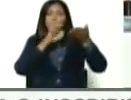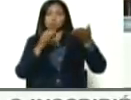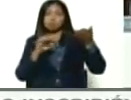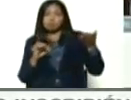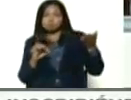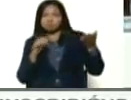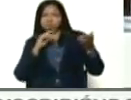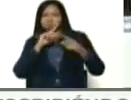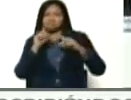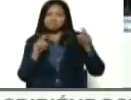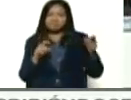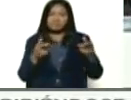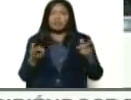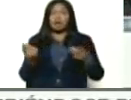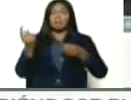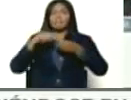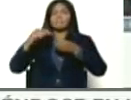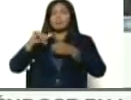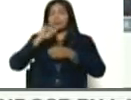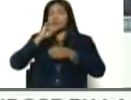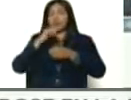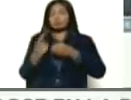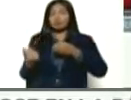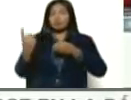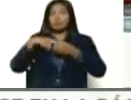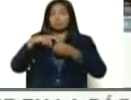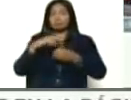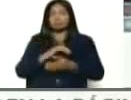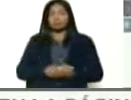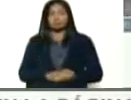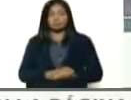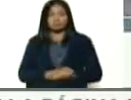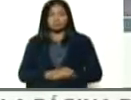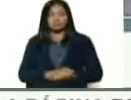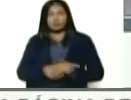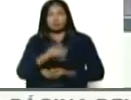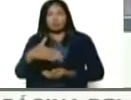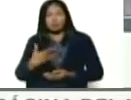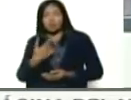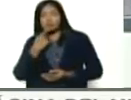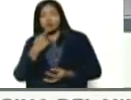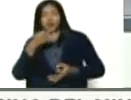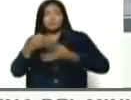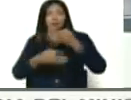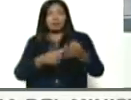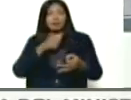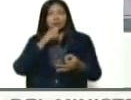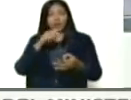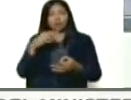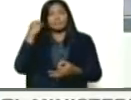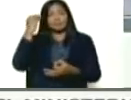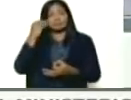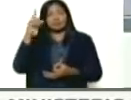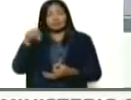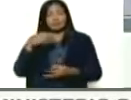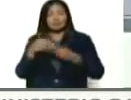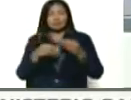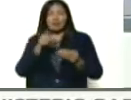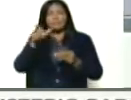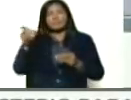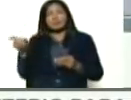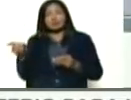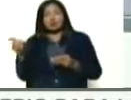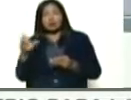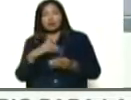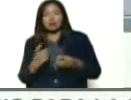que viene a sumar información para que ustedes nos digan quién es ustedes creen que deben ser los candidatos y